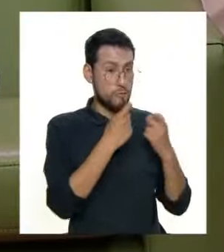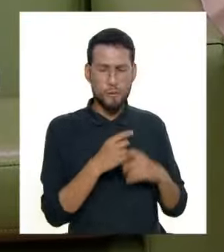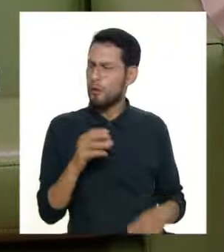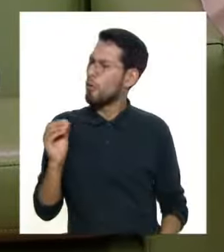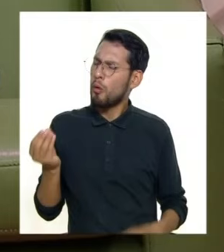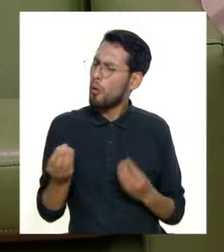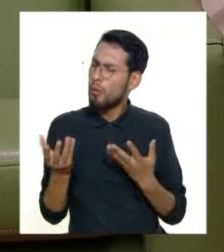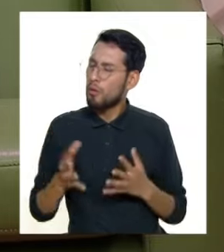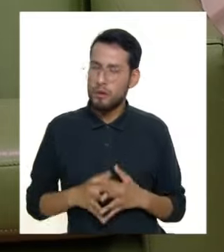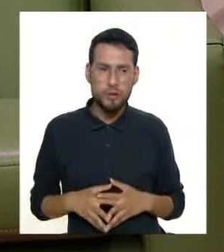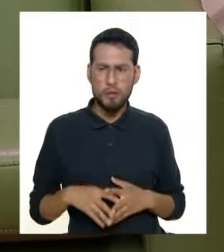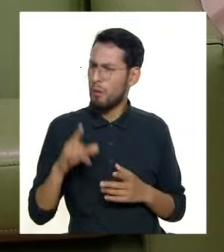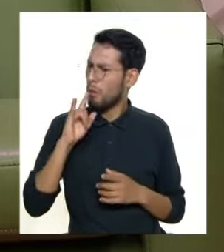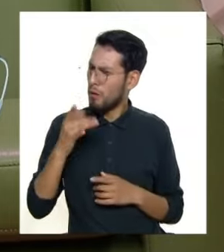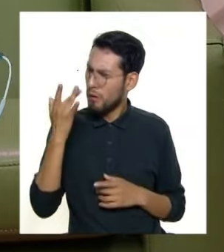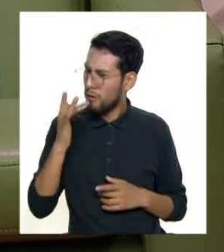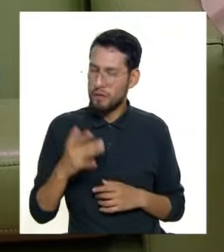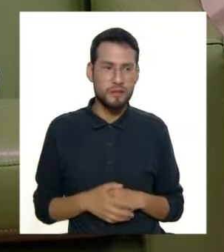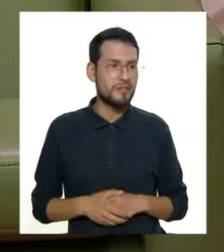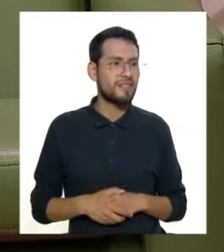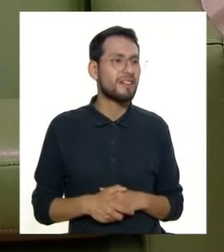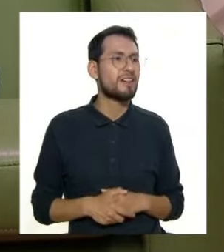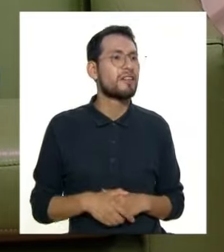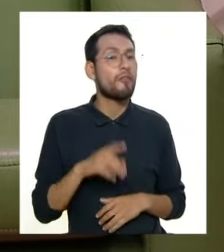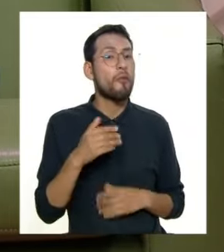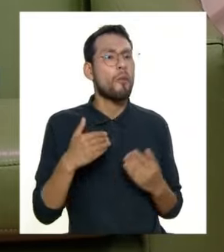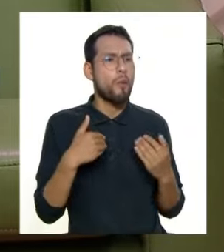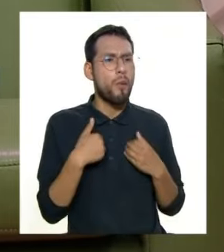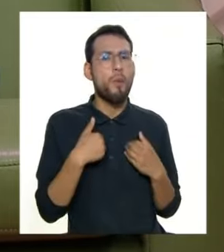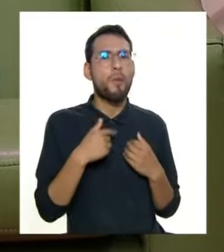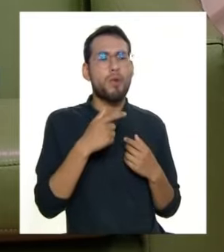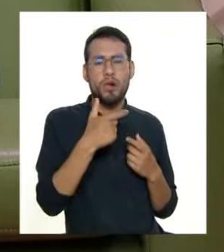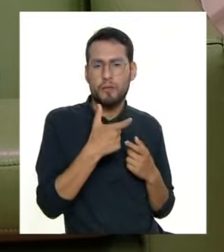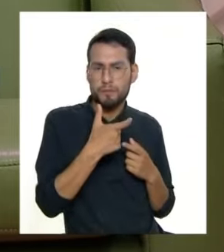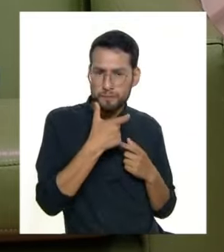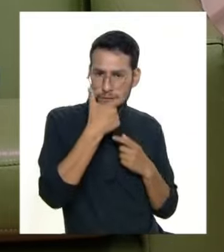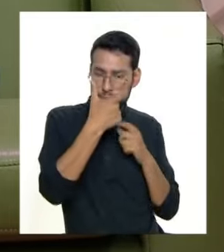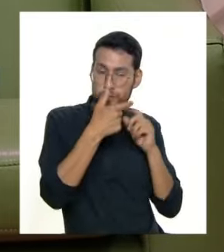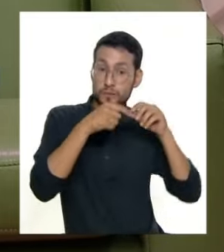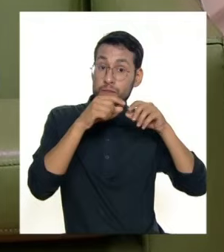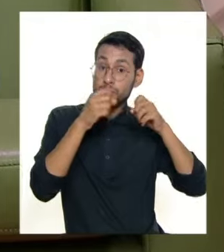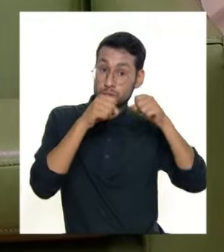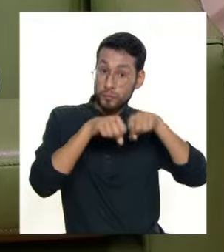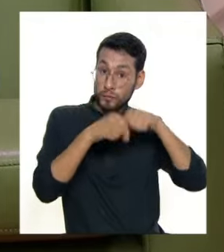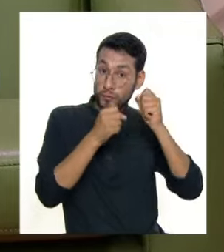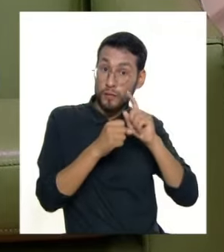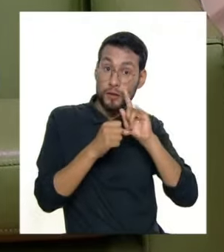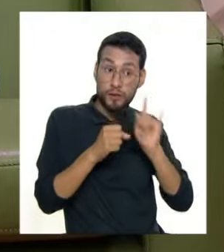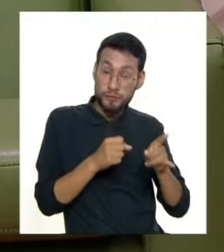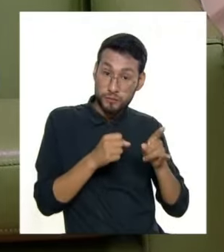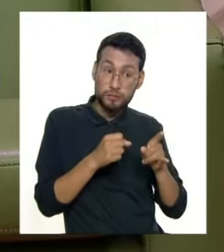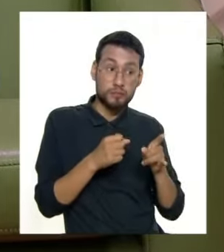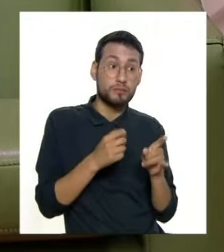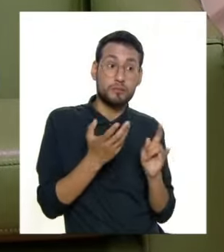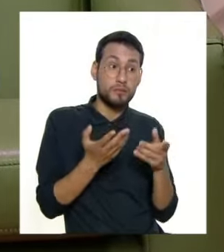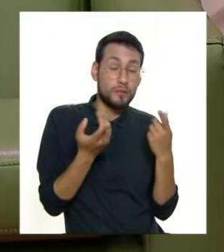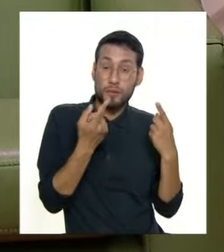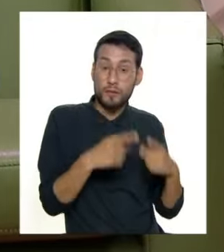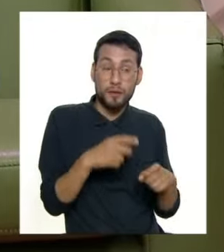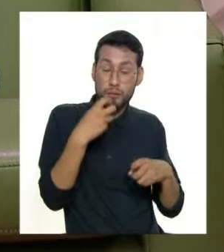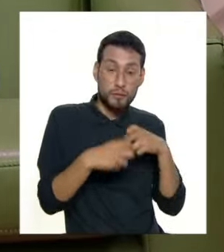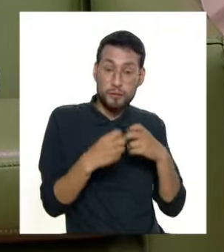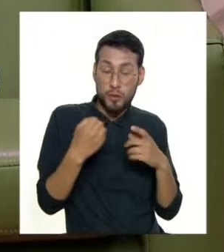cómo? ¿Se queda con hueco? Se queda con hueco. Colocamos unos mantenedores de espacio. O sea, si llega a perder un diente de adulto alguien por un